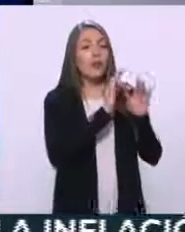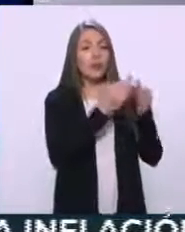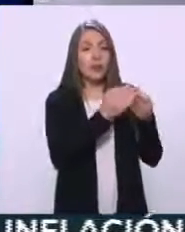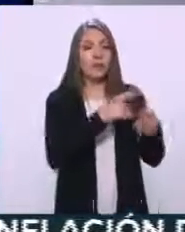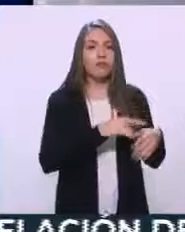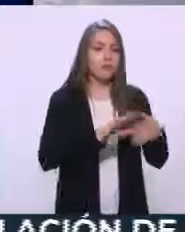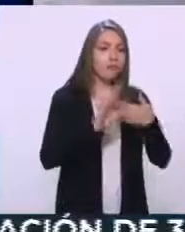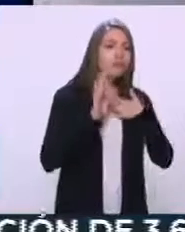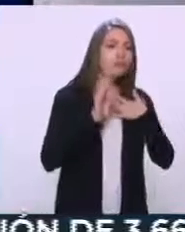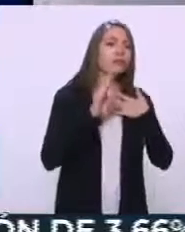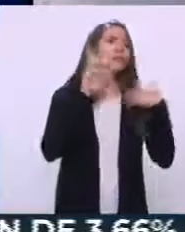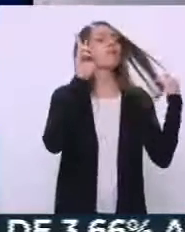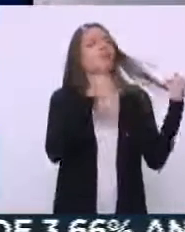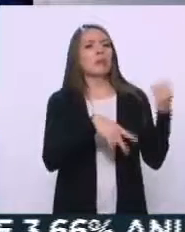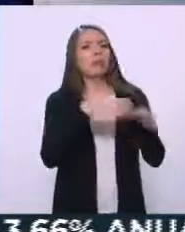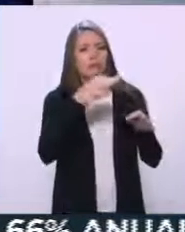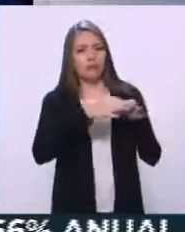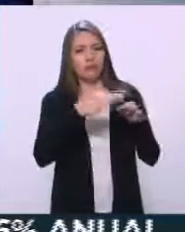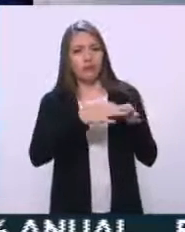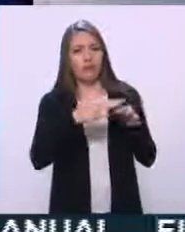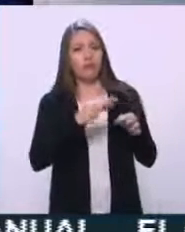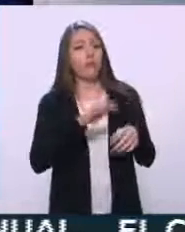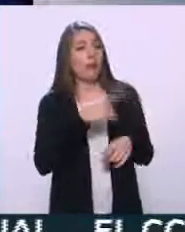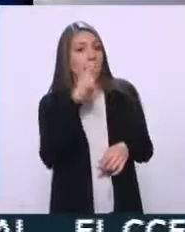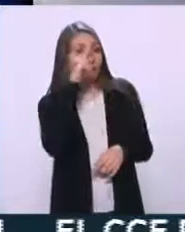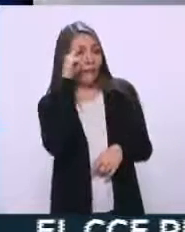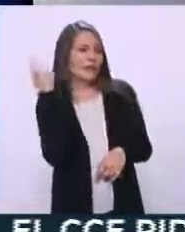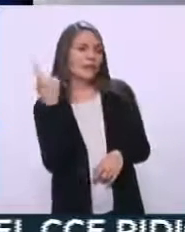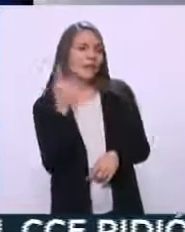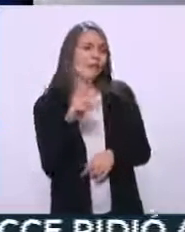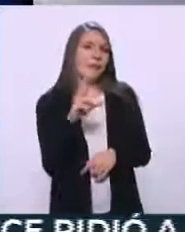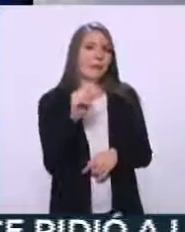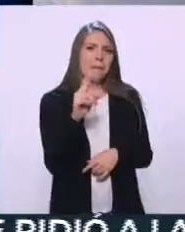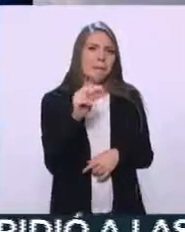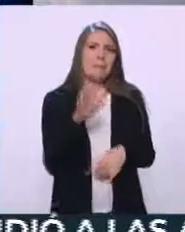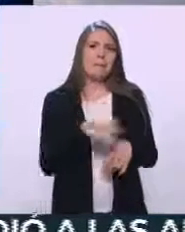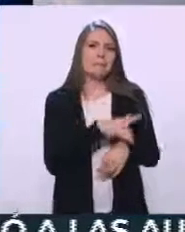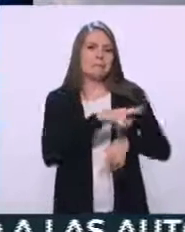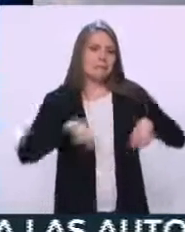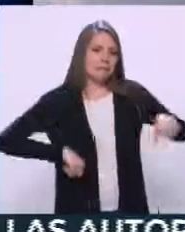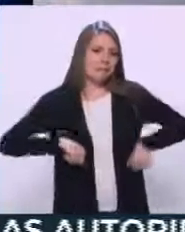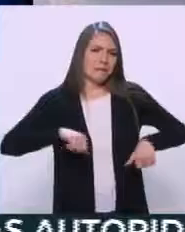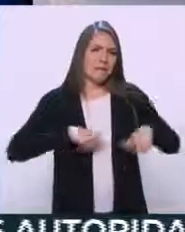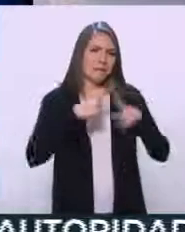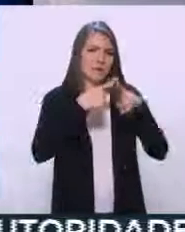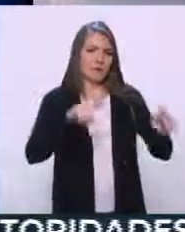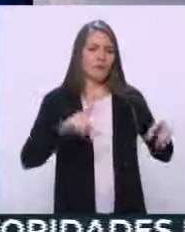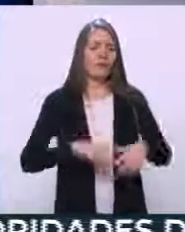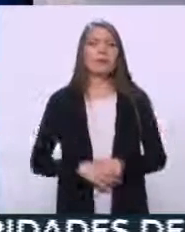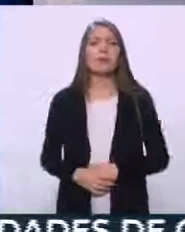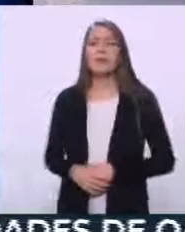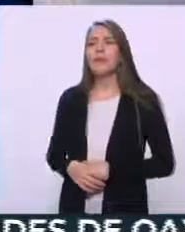sean cumplidas? Porque me parece que no es una tarea sencilla, sobre todo por el tipo de personas y las actividades que ahí realizan.